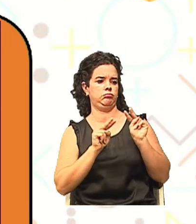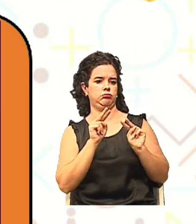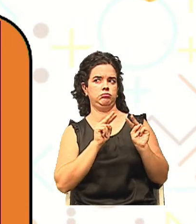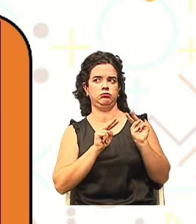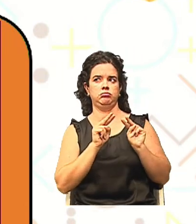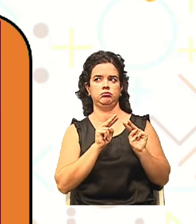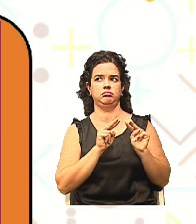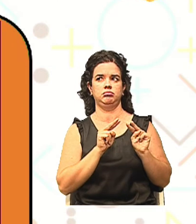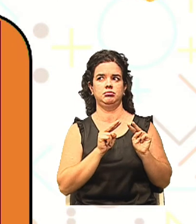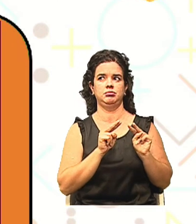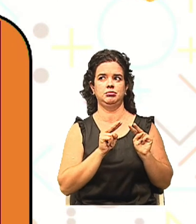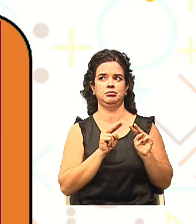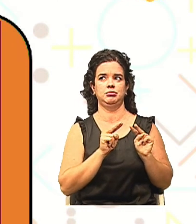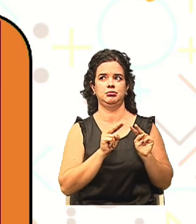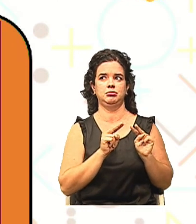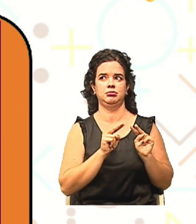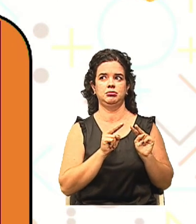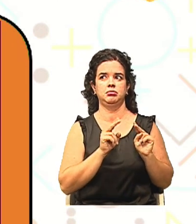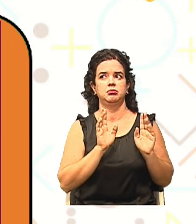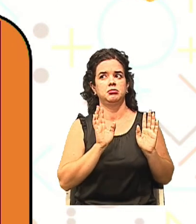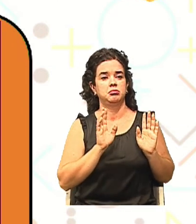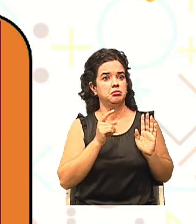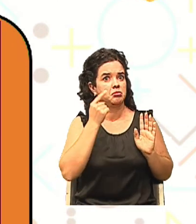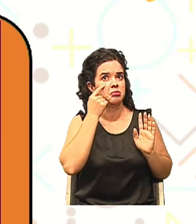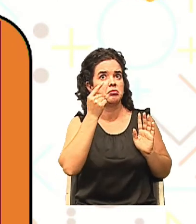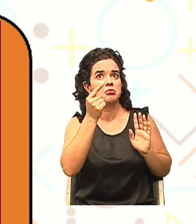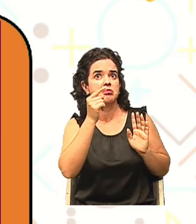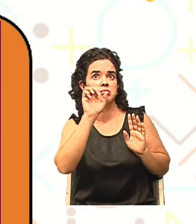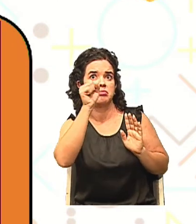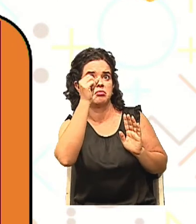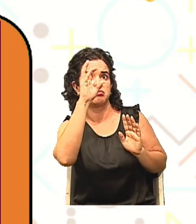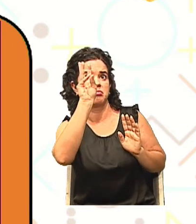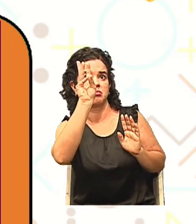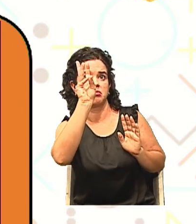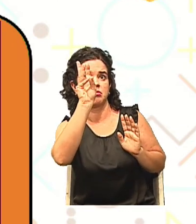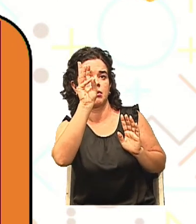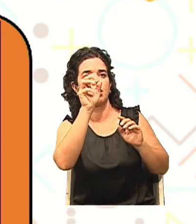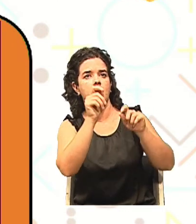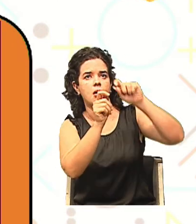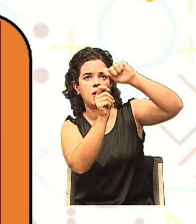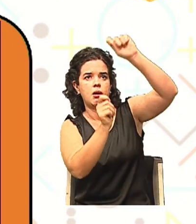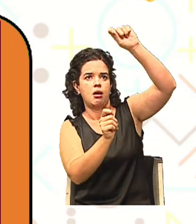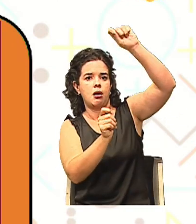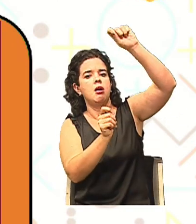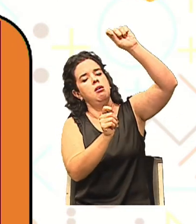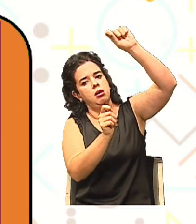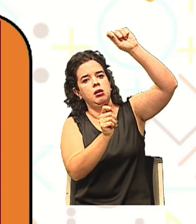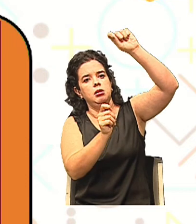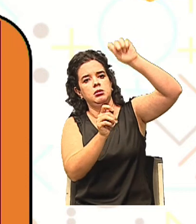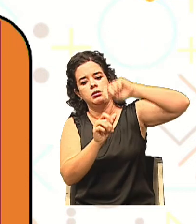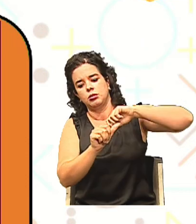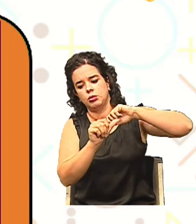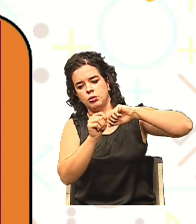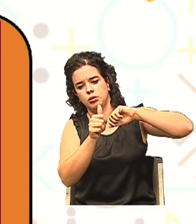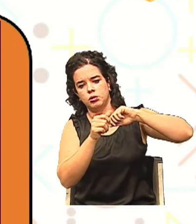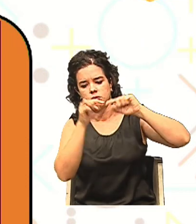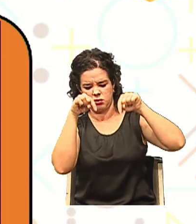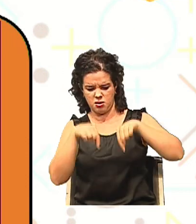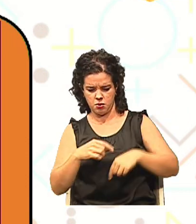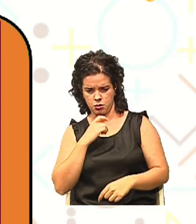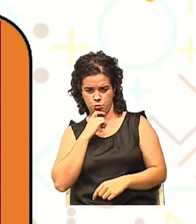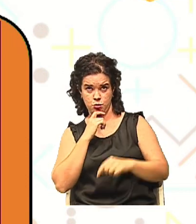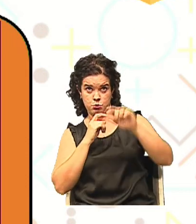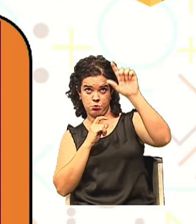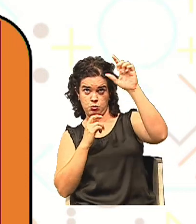Si no me equivoco, tiene que ser 16. Ajá. Lo comparamos con el lado que mide de abajo,